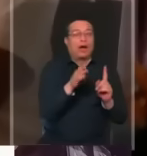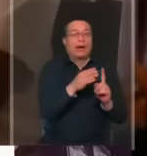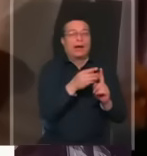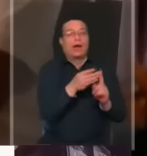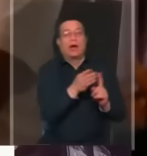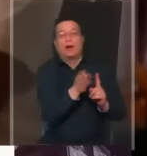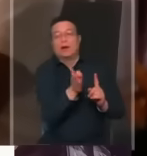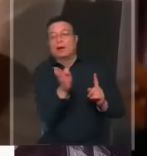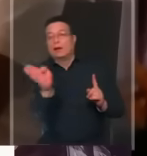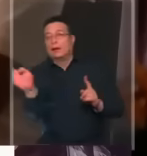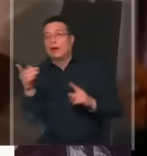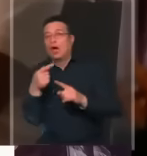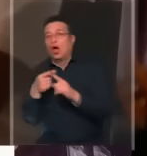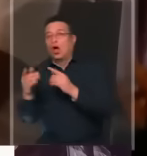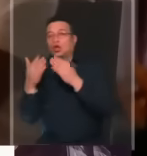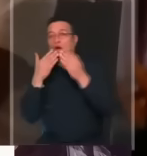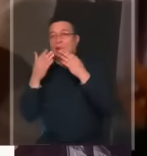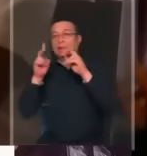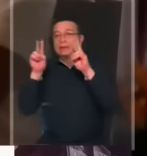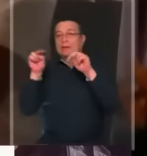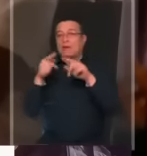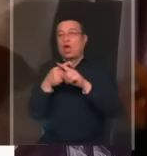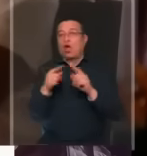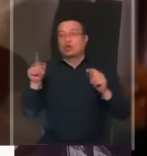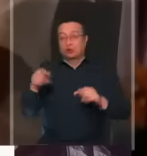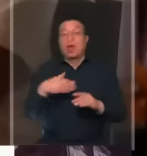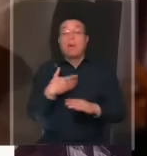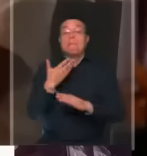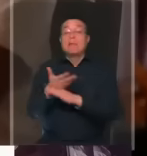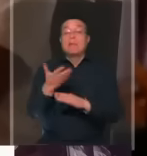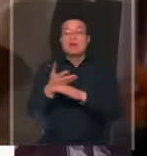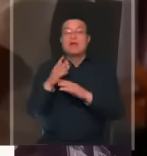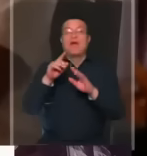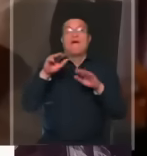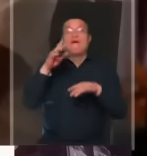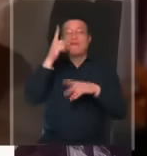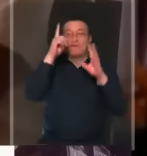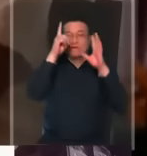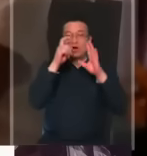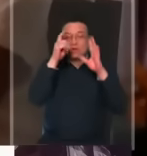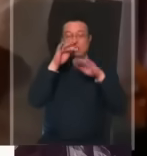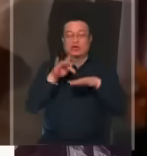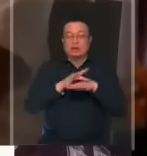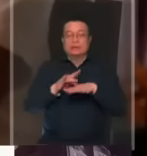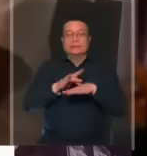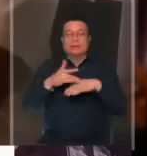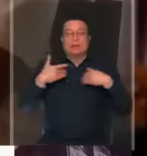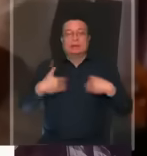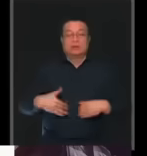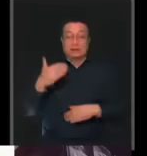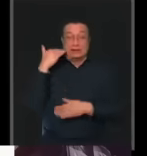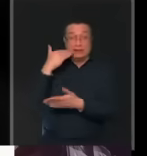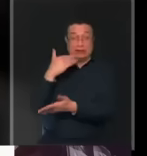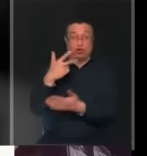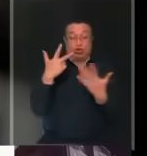pasó a entrar en confianza con él hasta que él empezó a pedir fotos íntimas. A un niño de 8